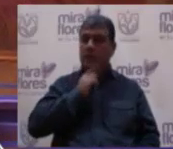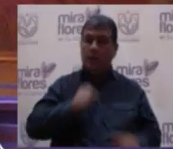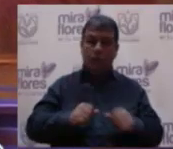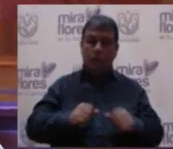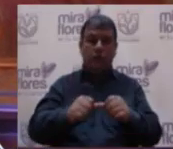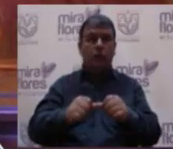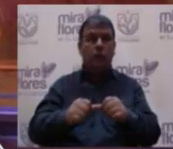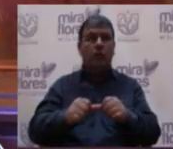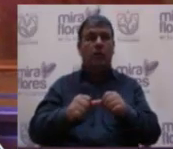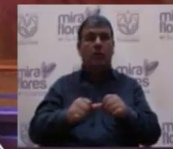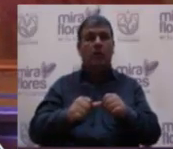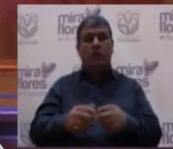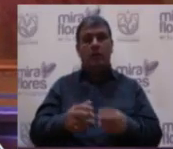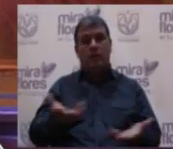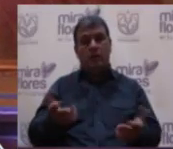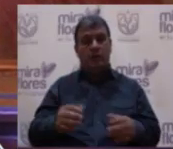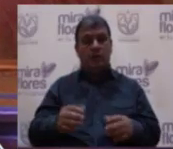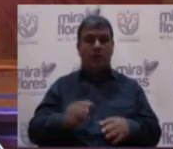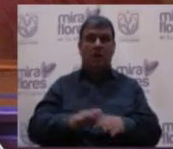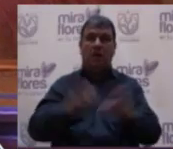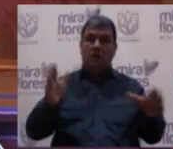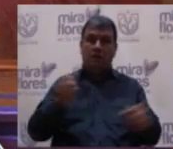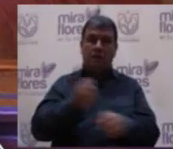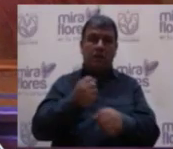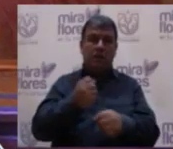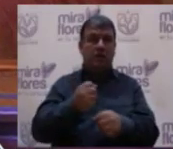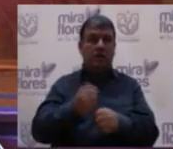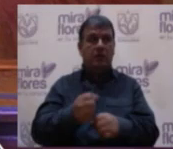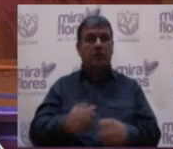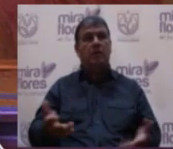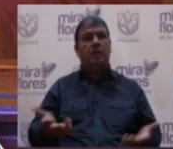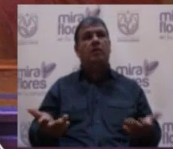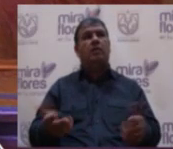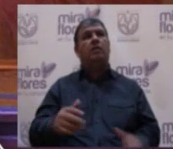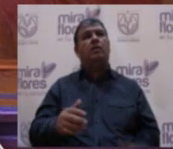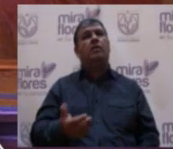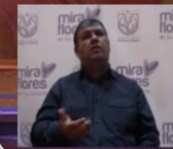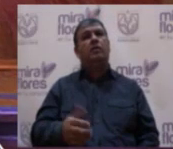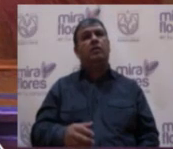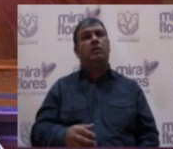en la calle Diez Canseco. El 6 de diciembre creo que ya se inaugura